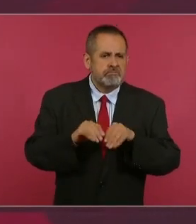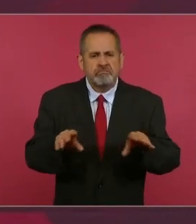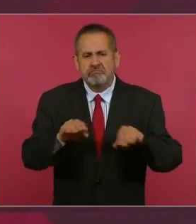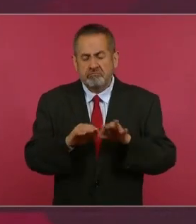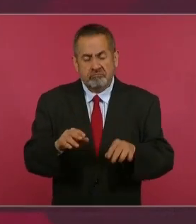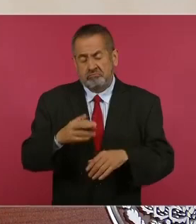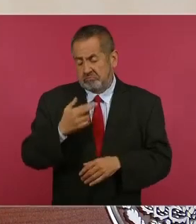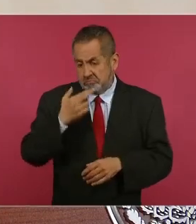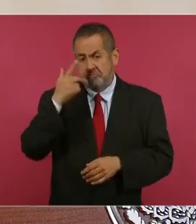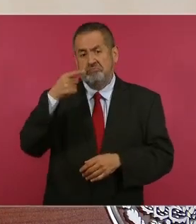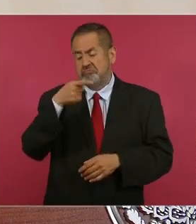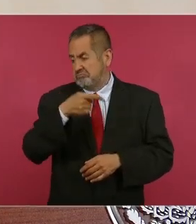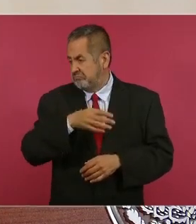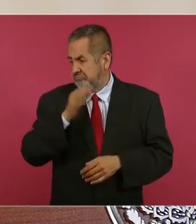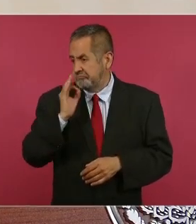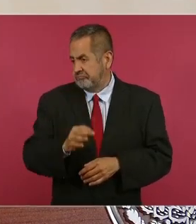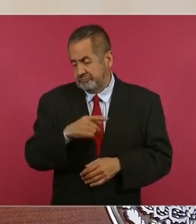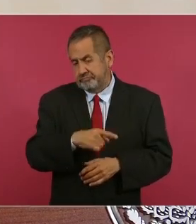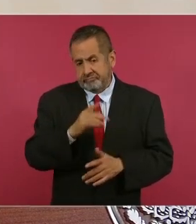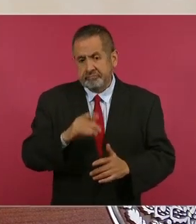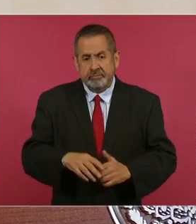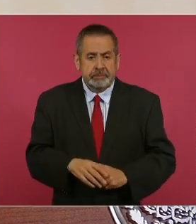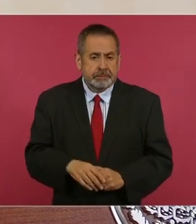de lo mejor